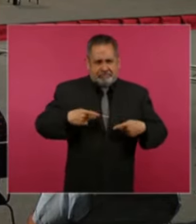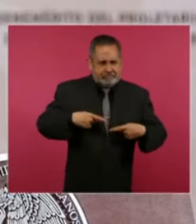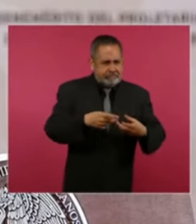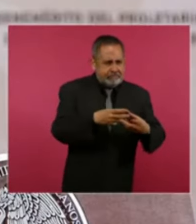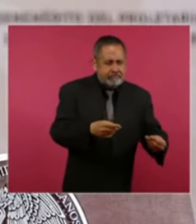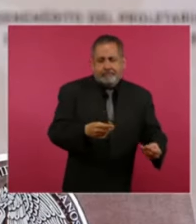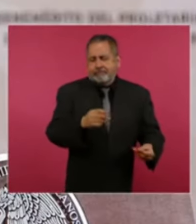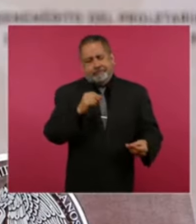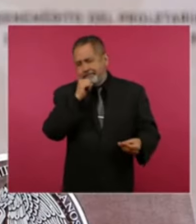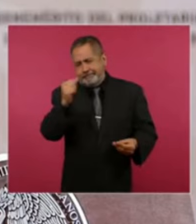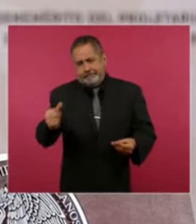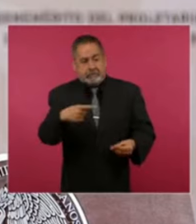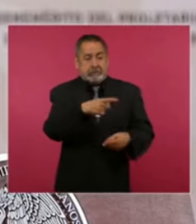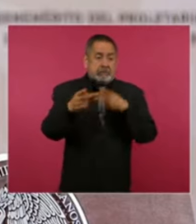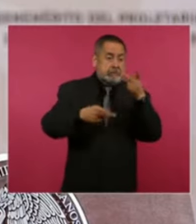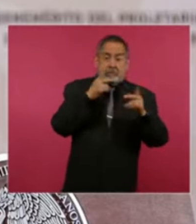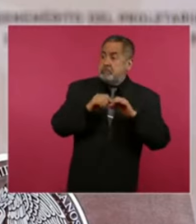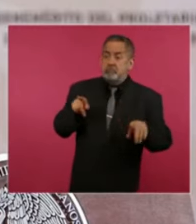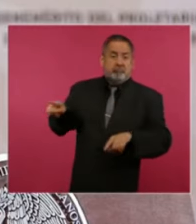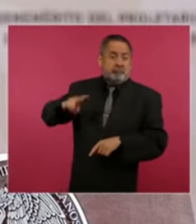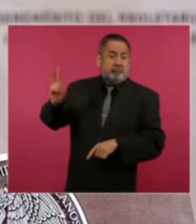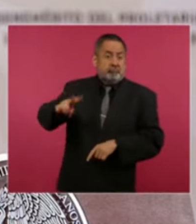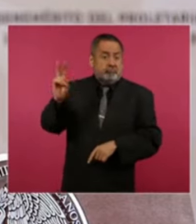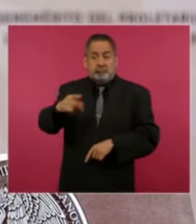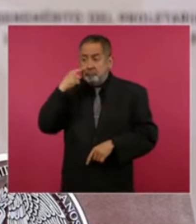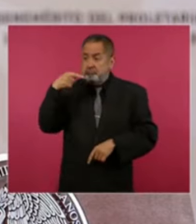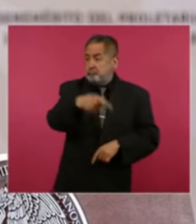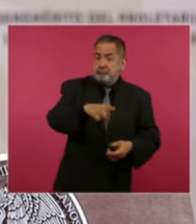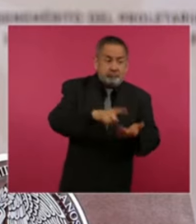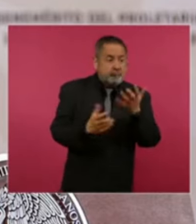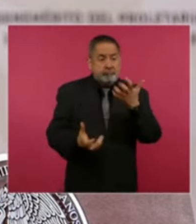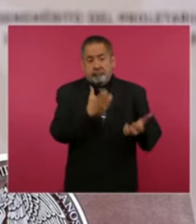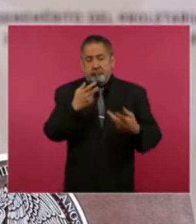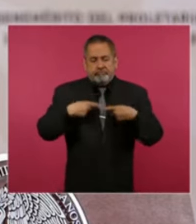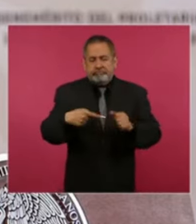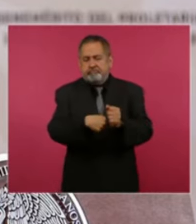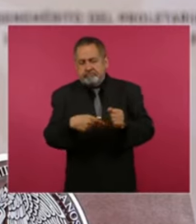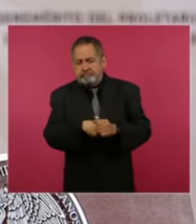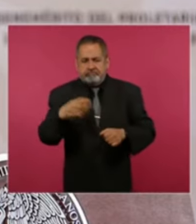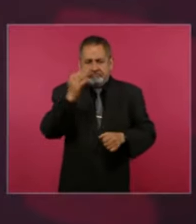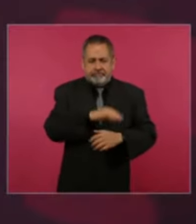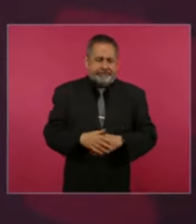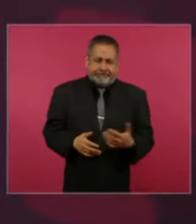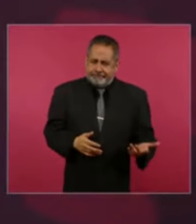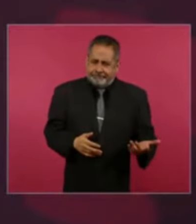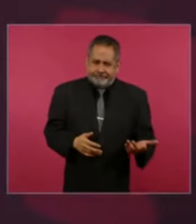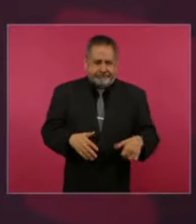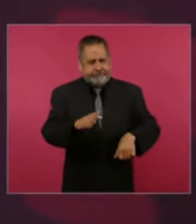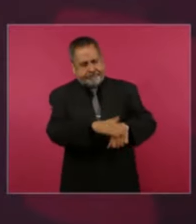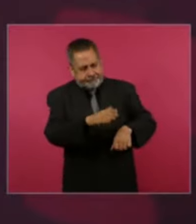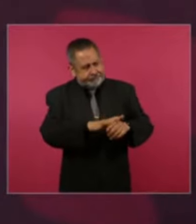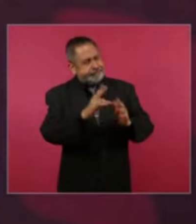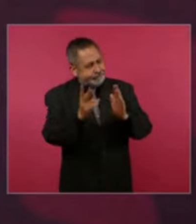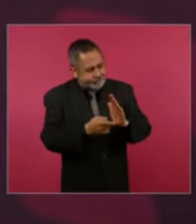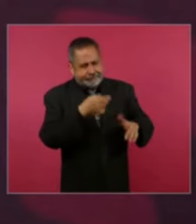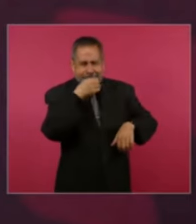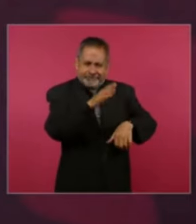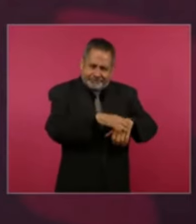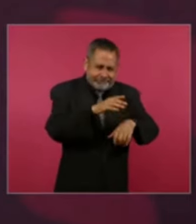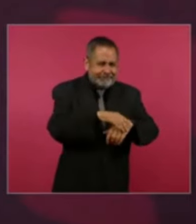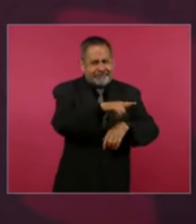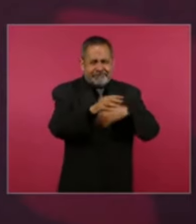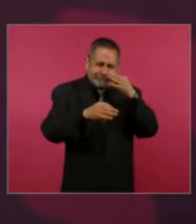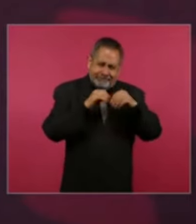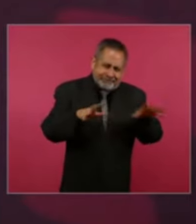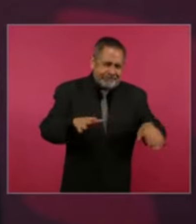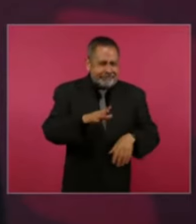y oportunistas lucraron con el dolor de las víctimas. Esto más a los medios de comunicación, una vez más,